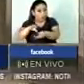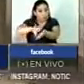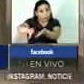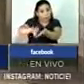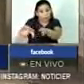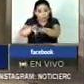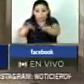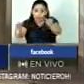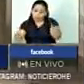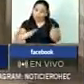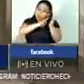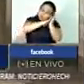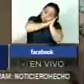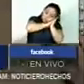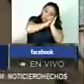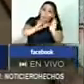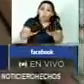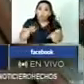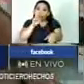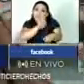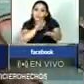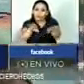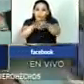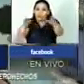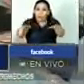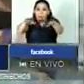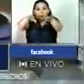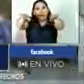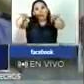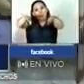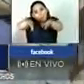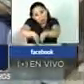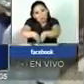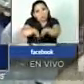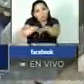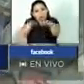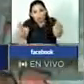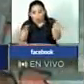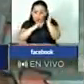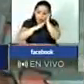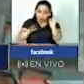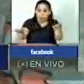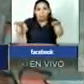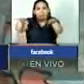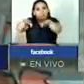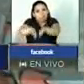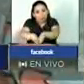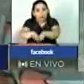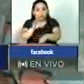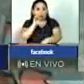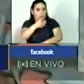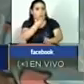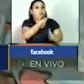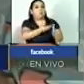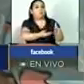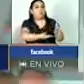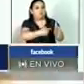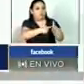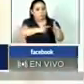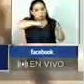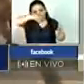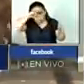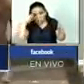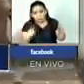porque nos contó que se hundió la que ocupa. Sin duda, un salvadoreño de